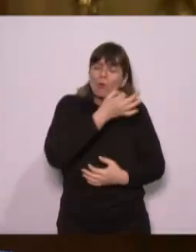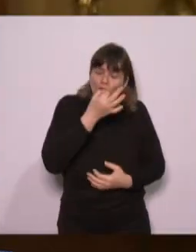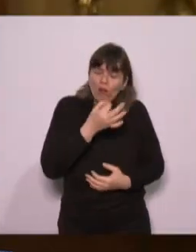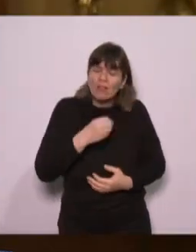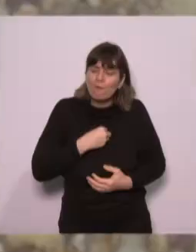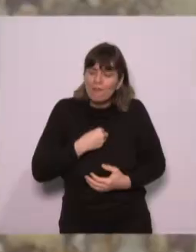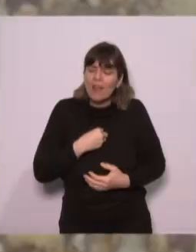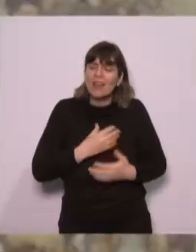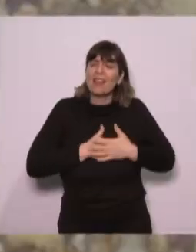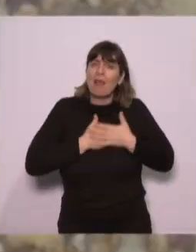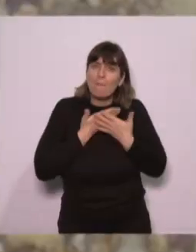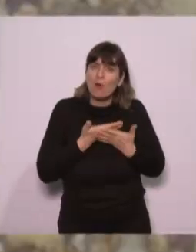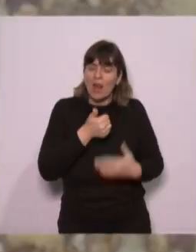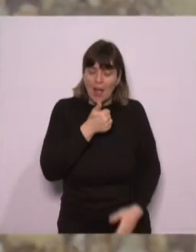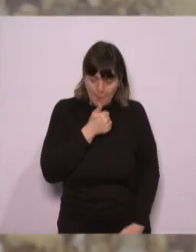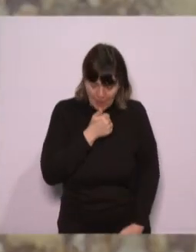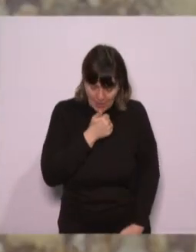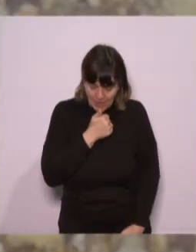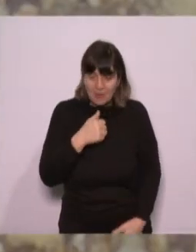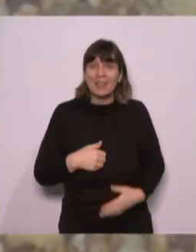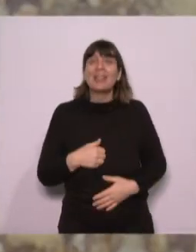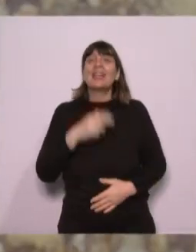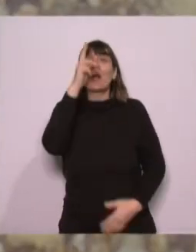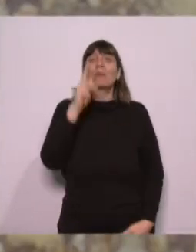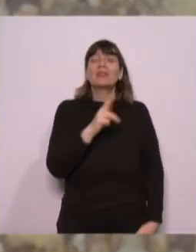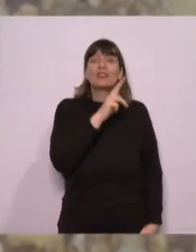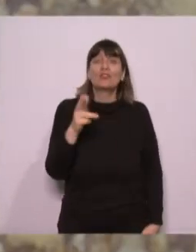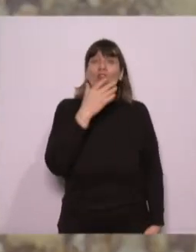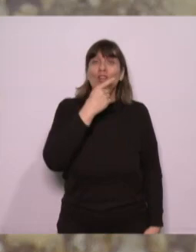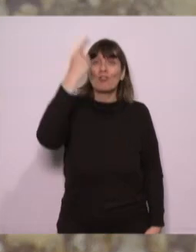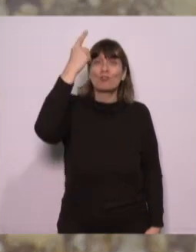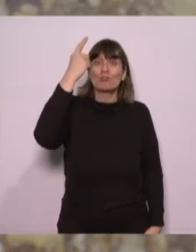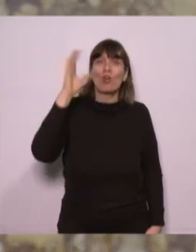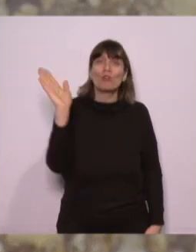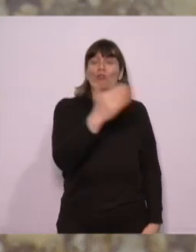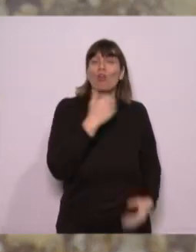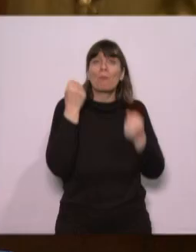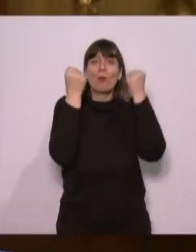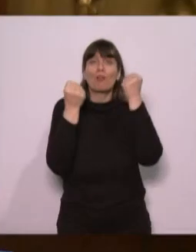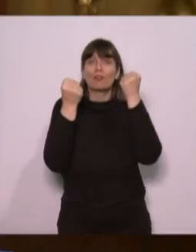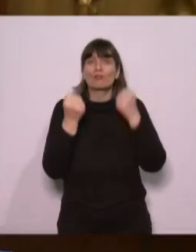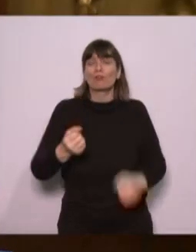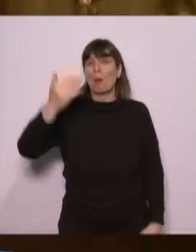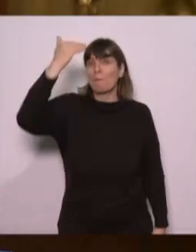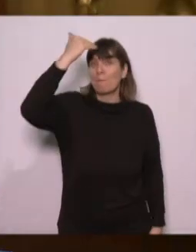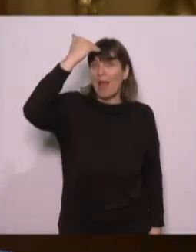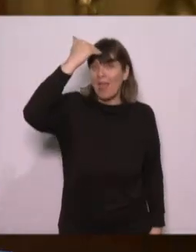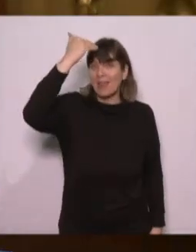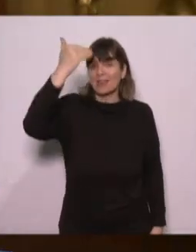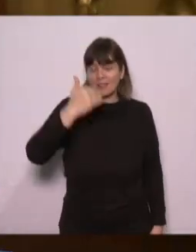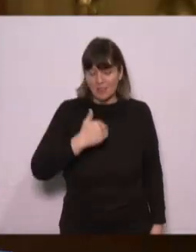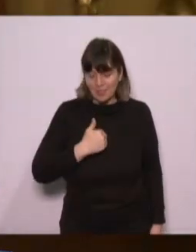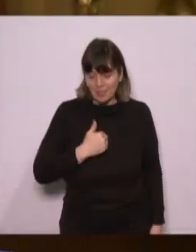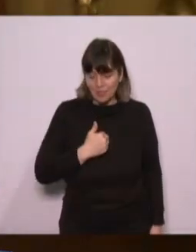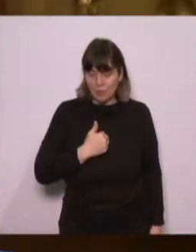fe y de amor. Amén. Y que la bendición de Dios Todopoderoso,